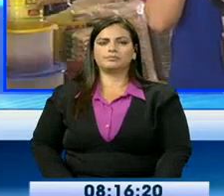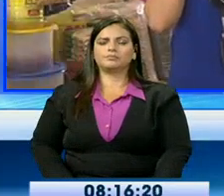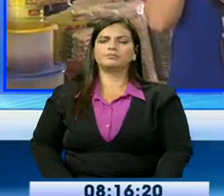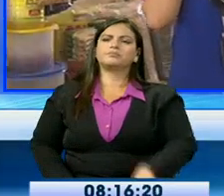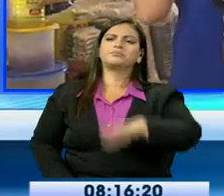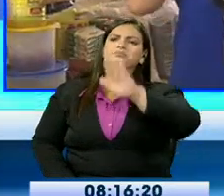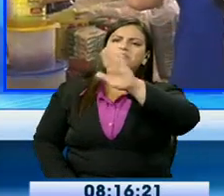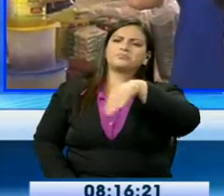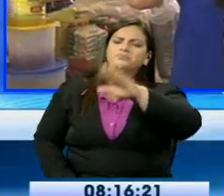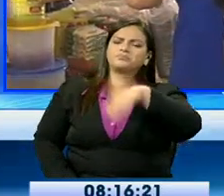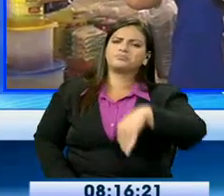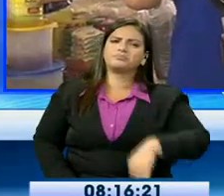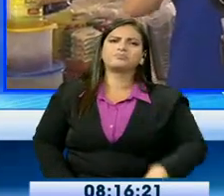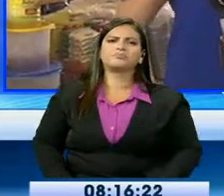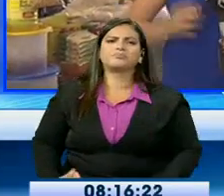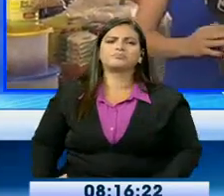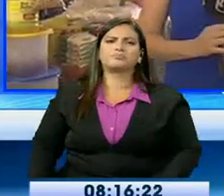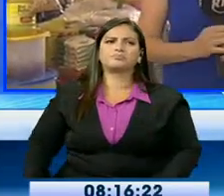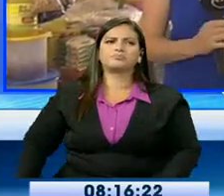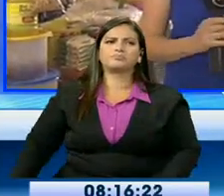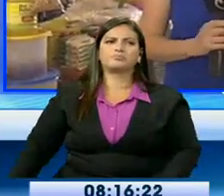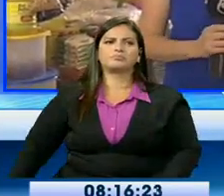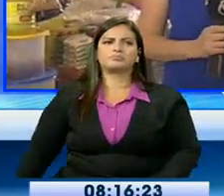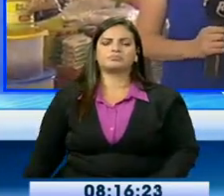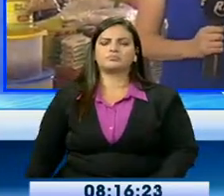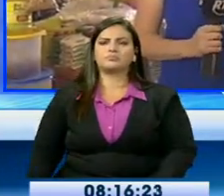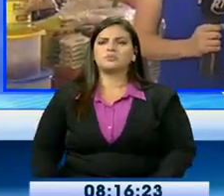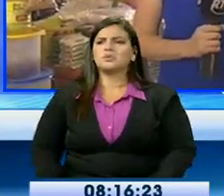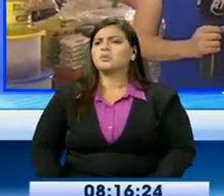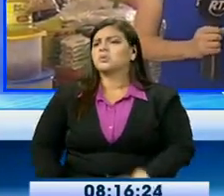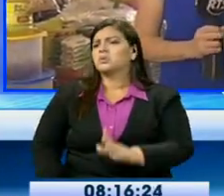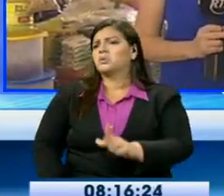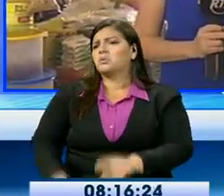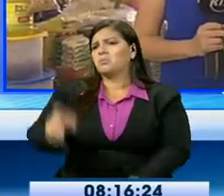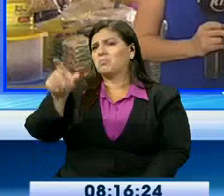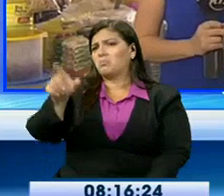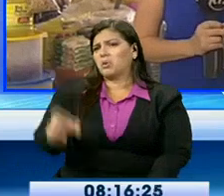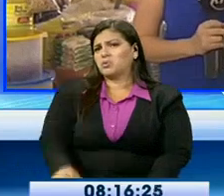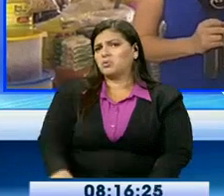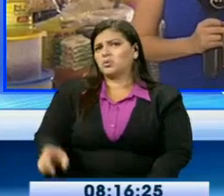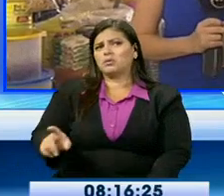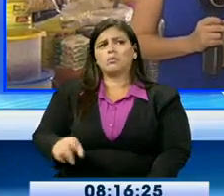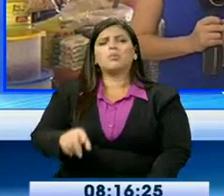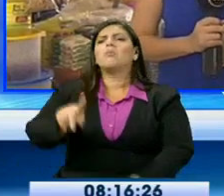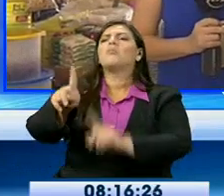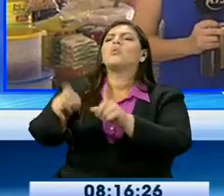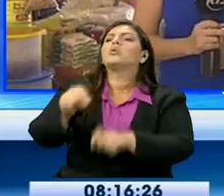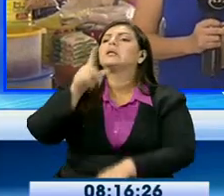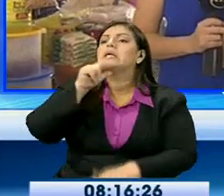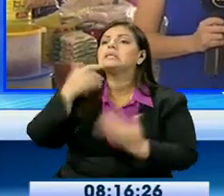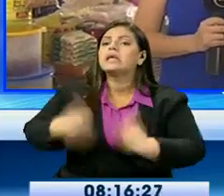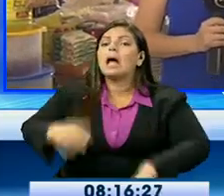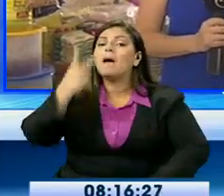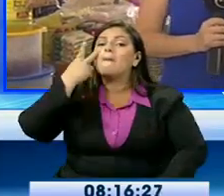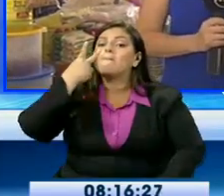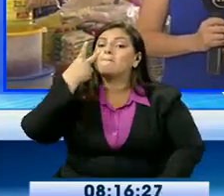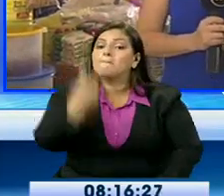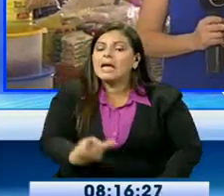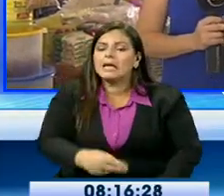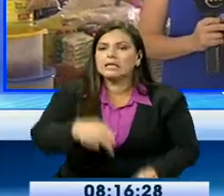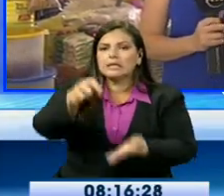Pili, sería interesante que encontrar a alguien que conozca ese arroz por ahí, a lo mejor. Para poder identificarlo. Algo para poder identificarlo,